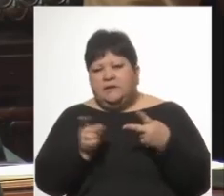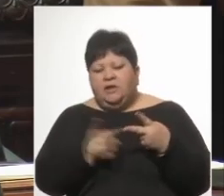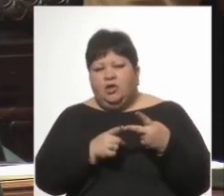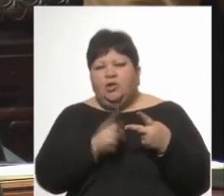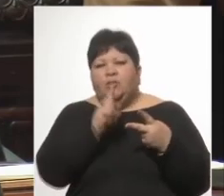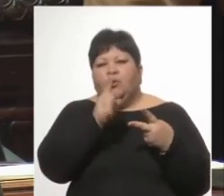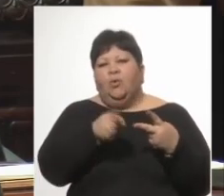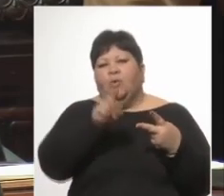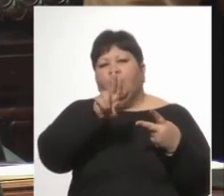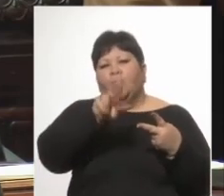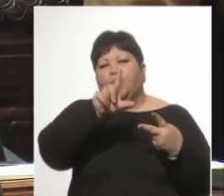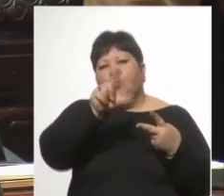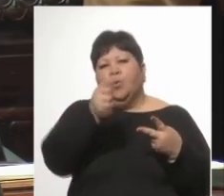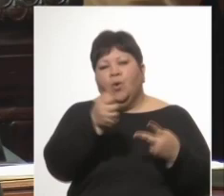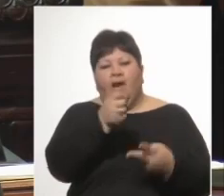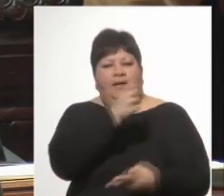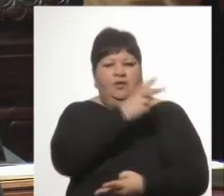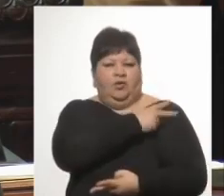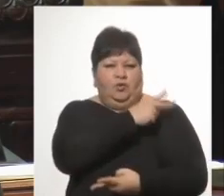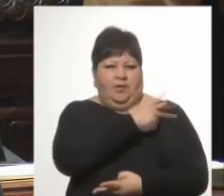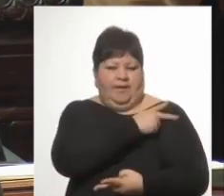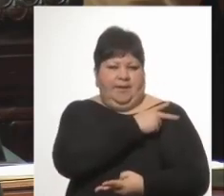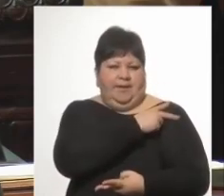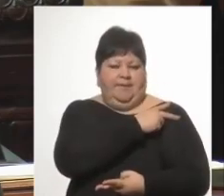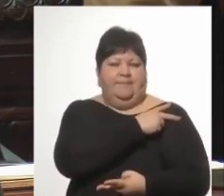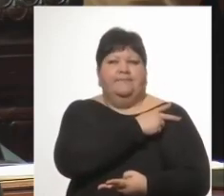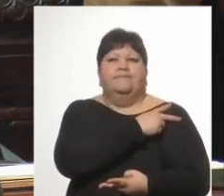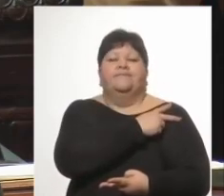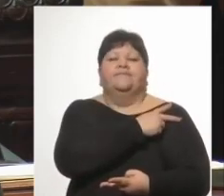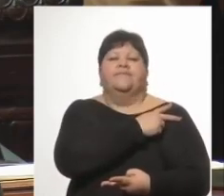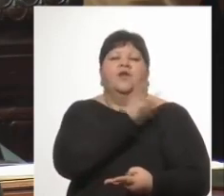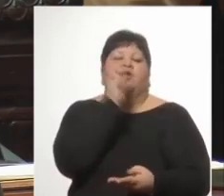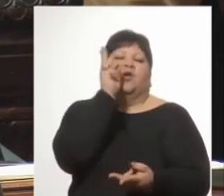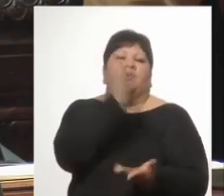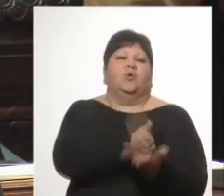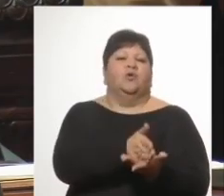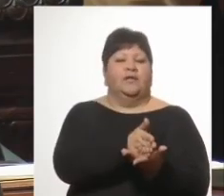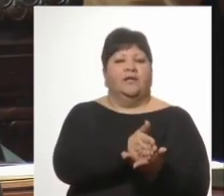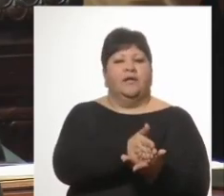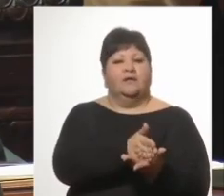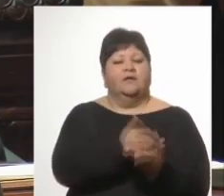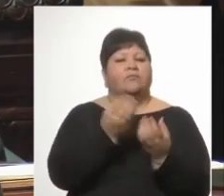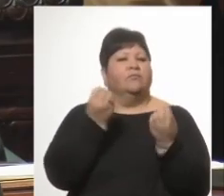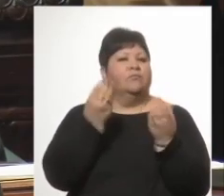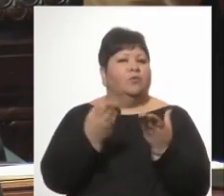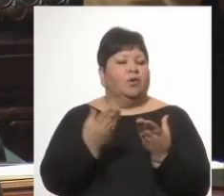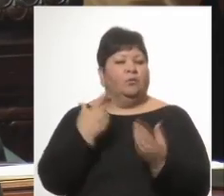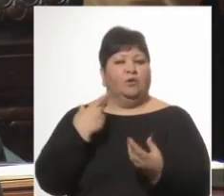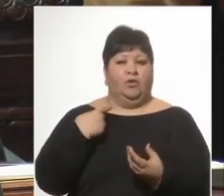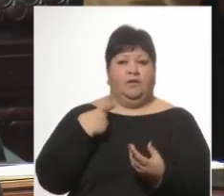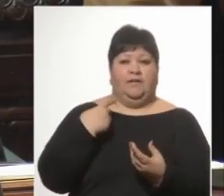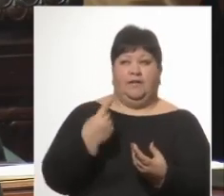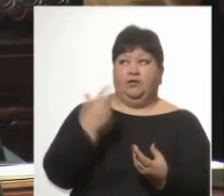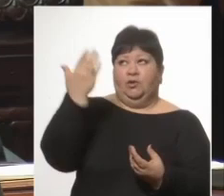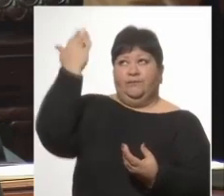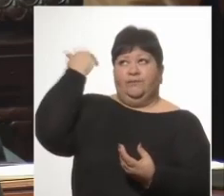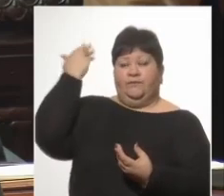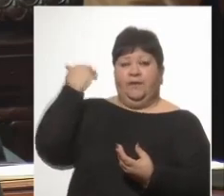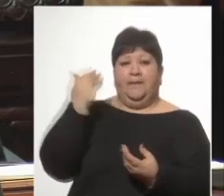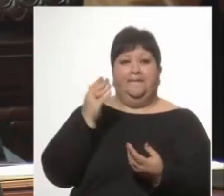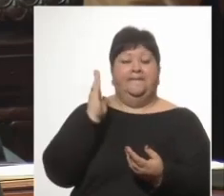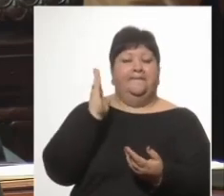Gula, que fue condenado porque cuando era director del Penal de